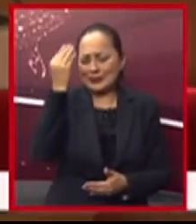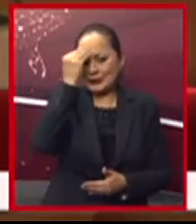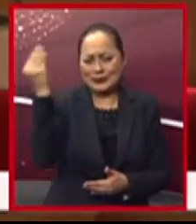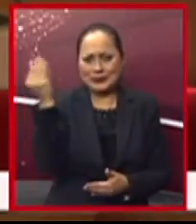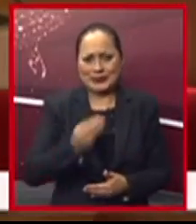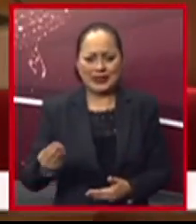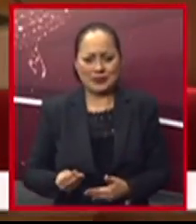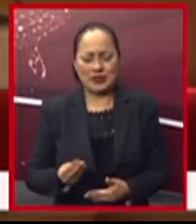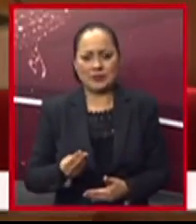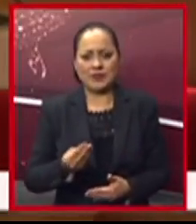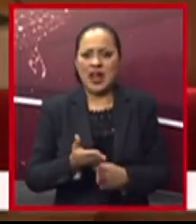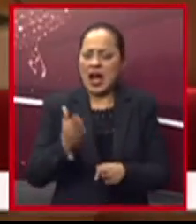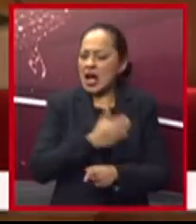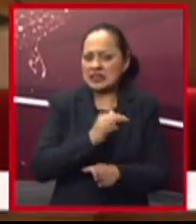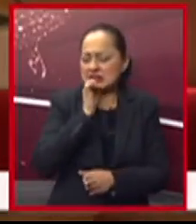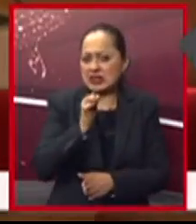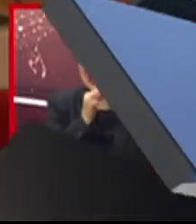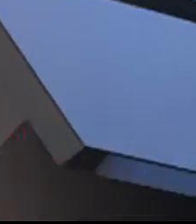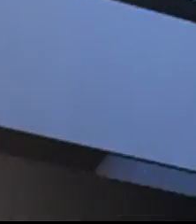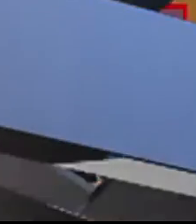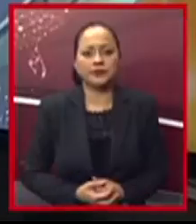insostenibles, alarmantes, podríamos decir.